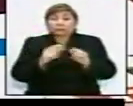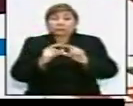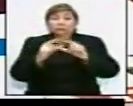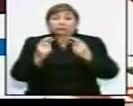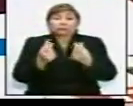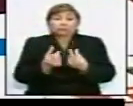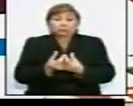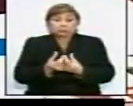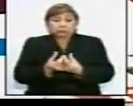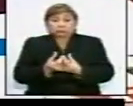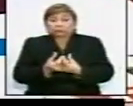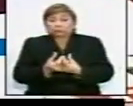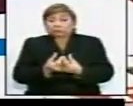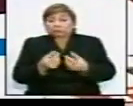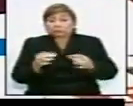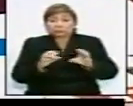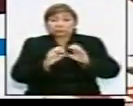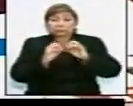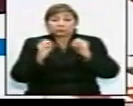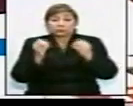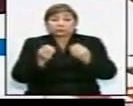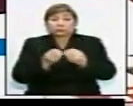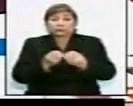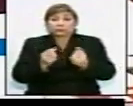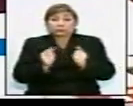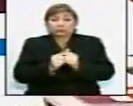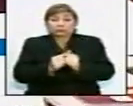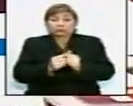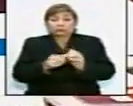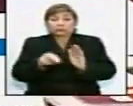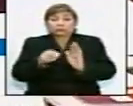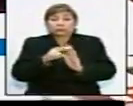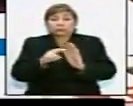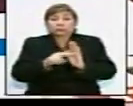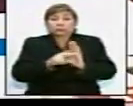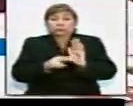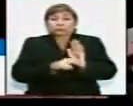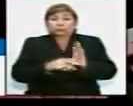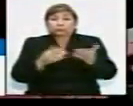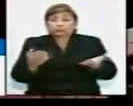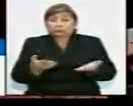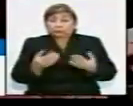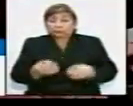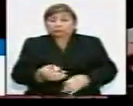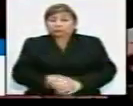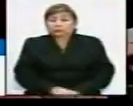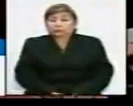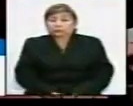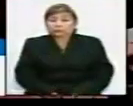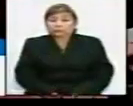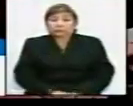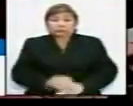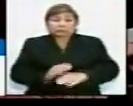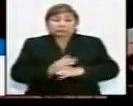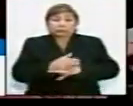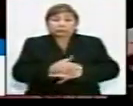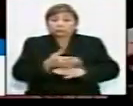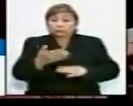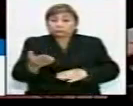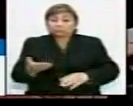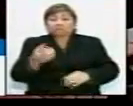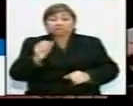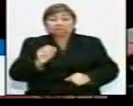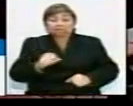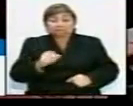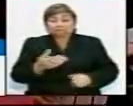quieran organizarse ya con la norma vigente. Gracias, le contesto a través de la presidencia.